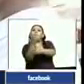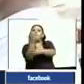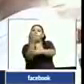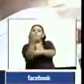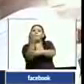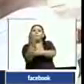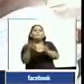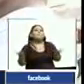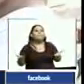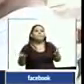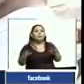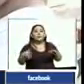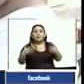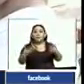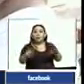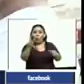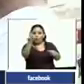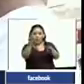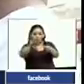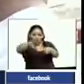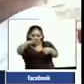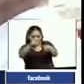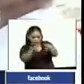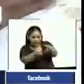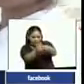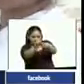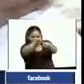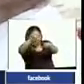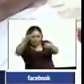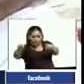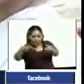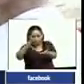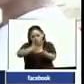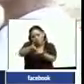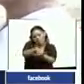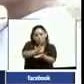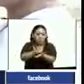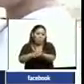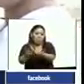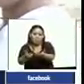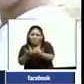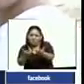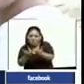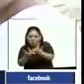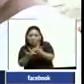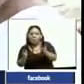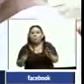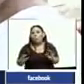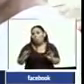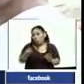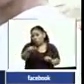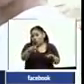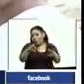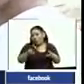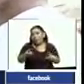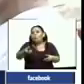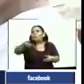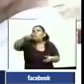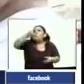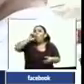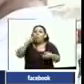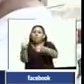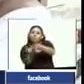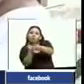se quita una hoja se pica en una ensalada o si usted gusta hacer un refresco un